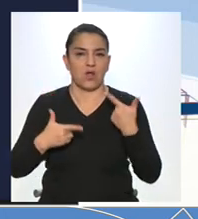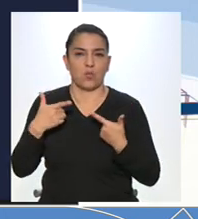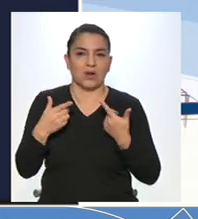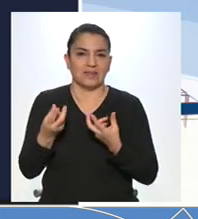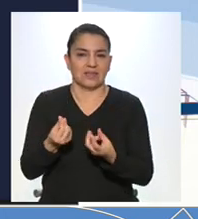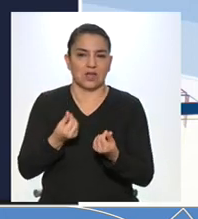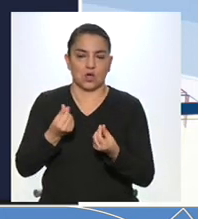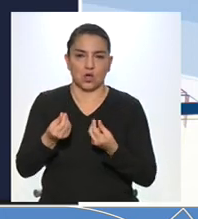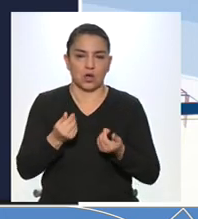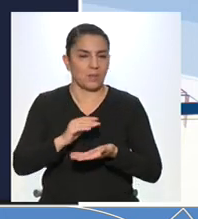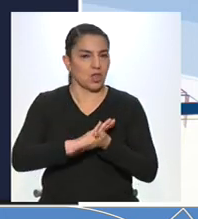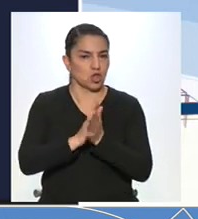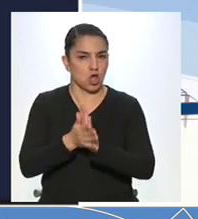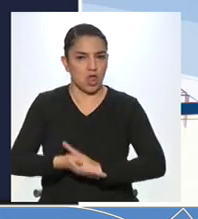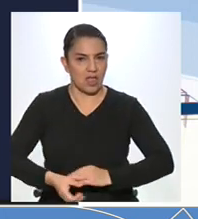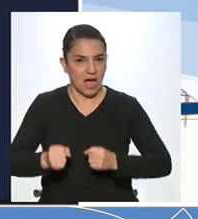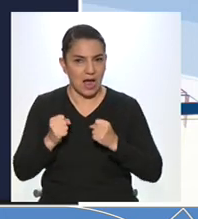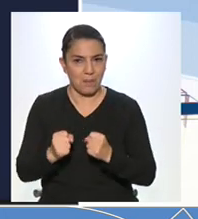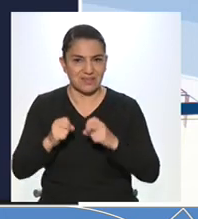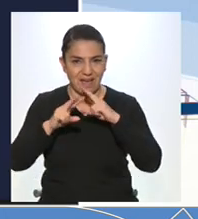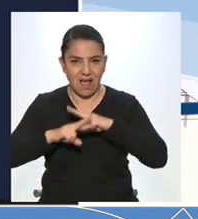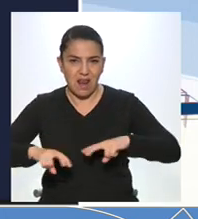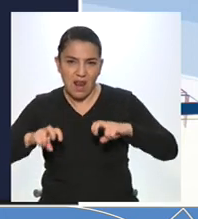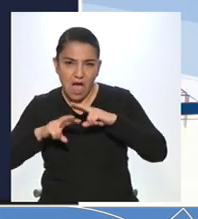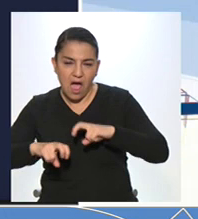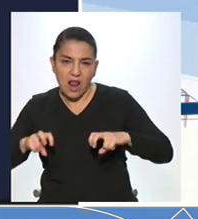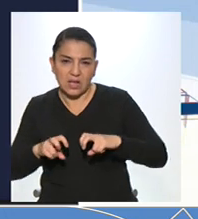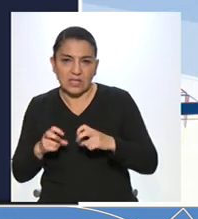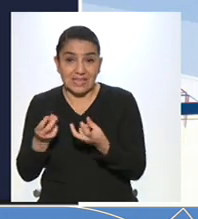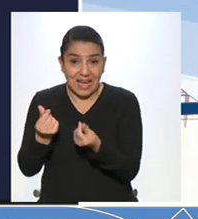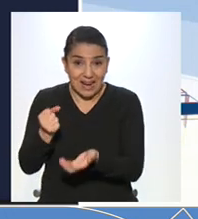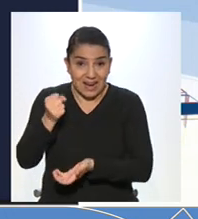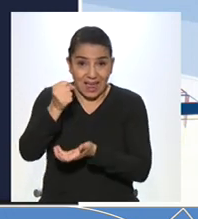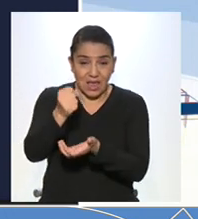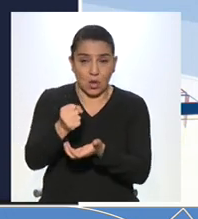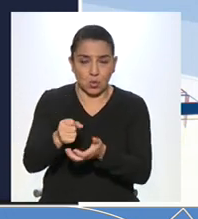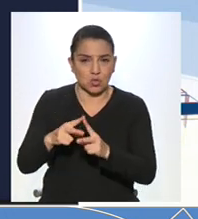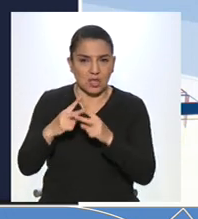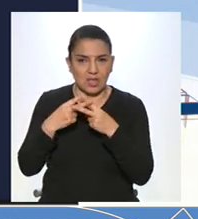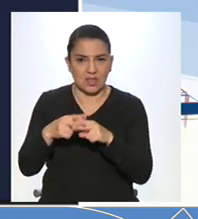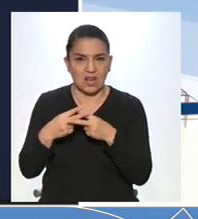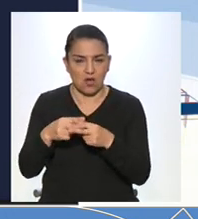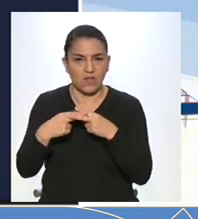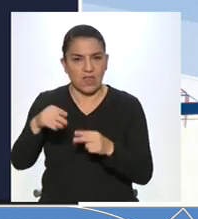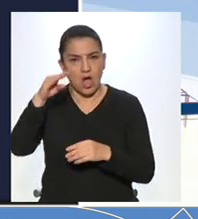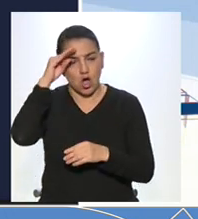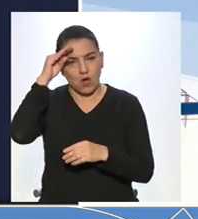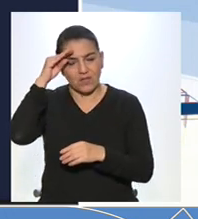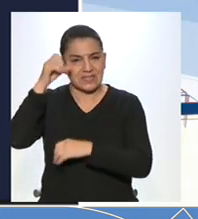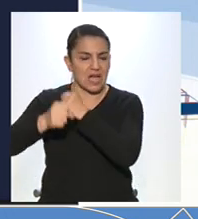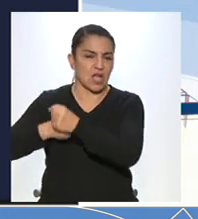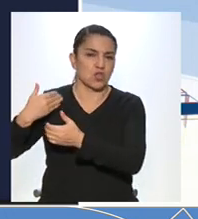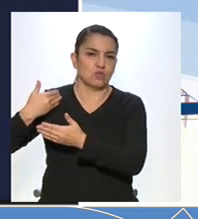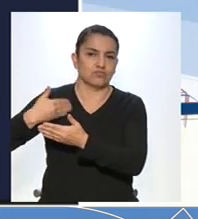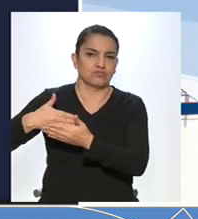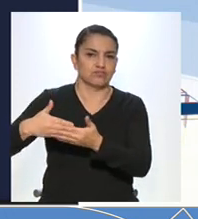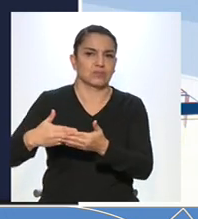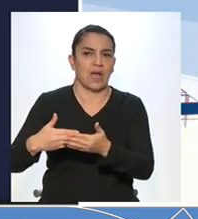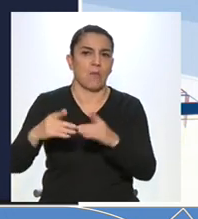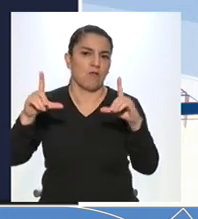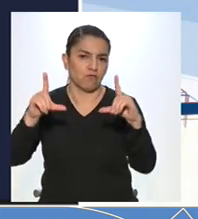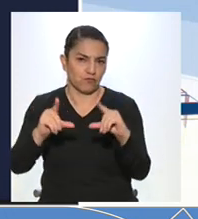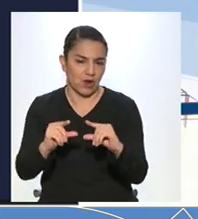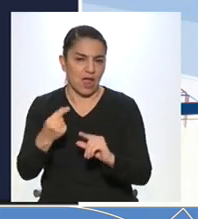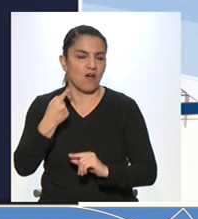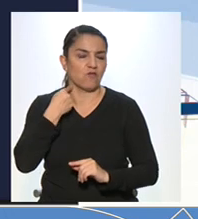debido desplegar toda la capacidad analítica, recursos, instrumentos y credibilidad acumulada a lo largo de los años para mitigar su impacto sobre